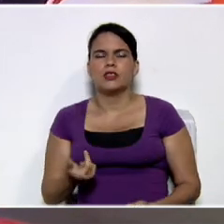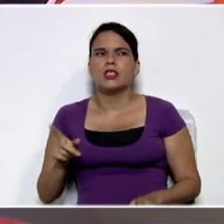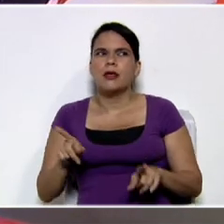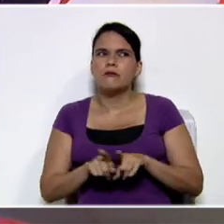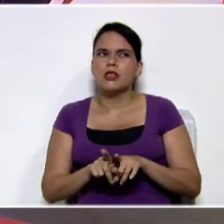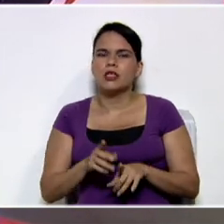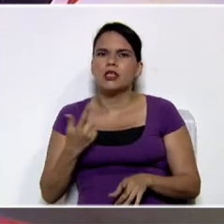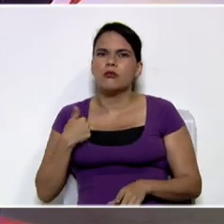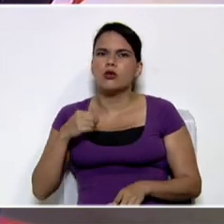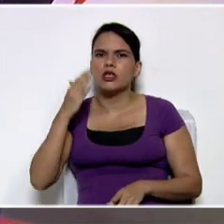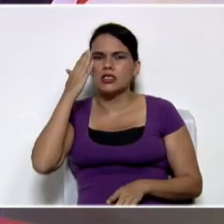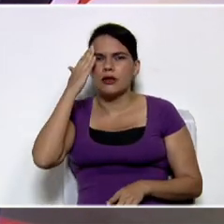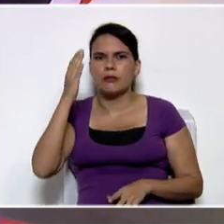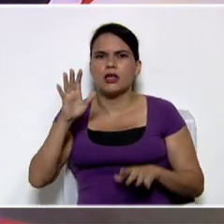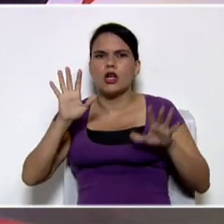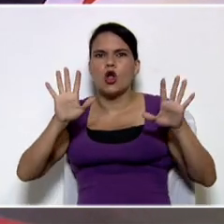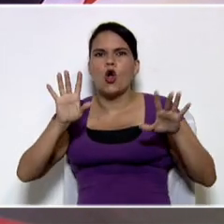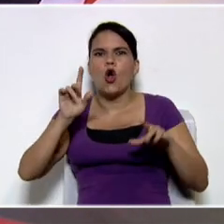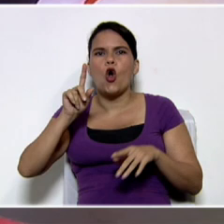para el 11 de junio de